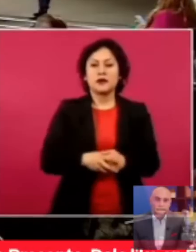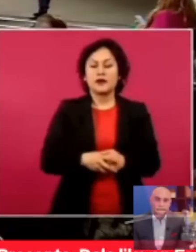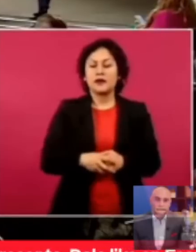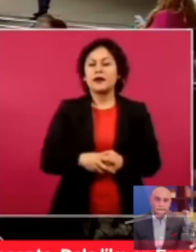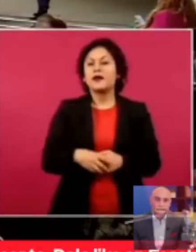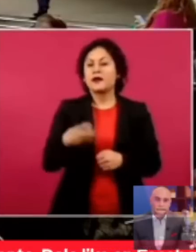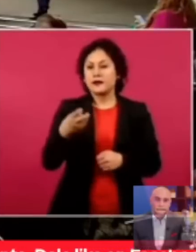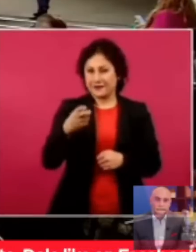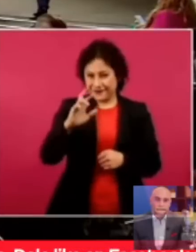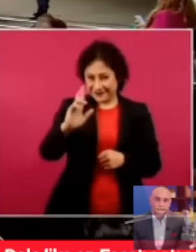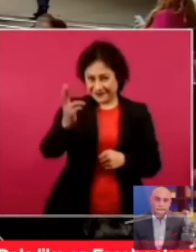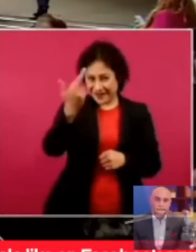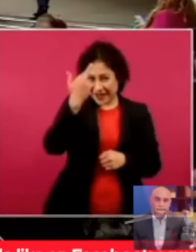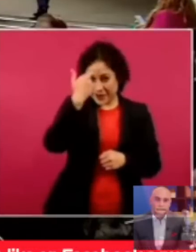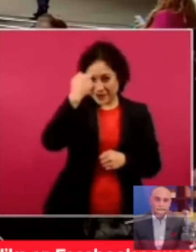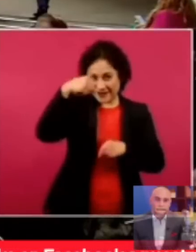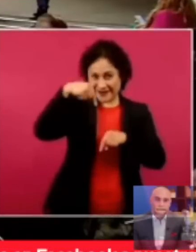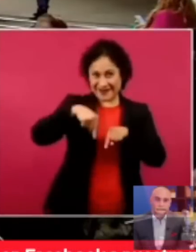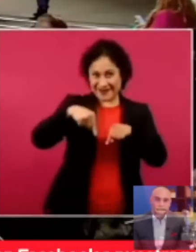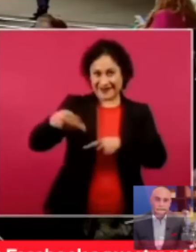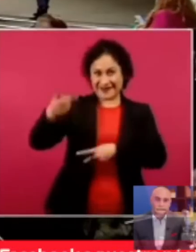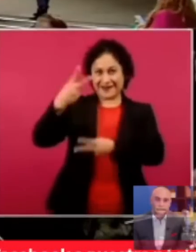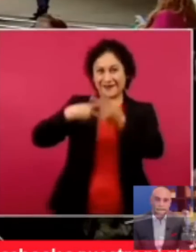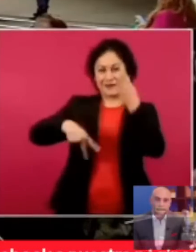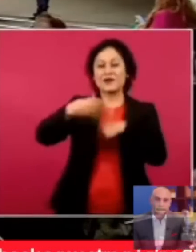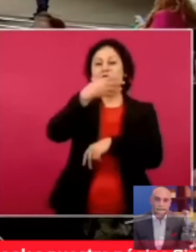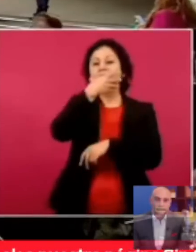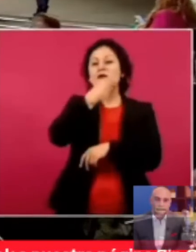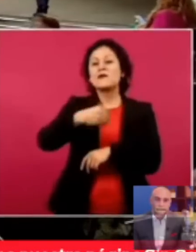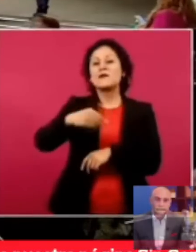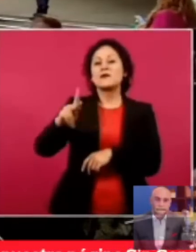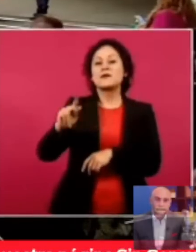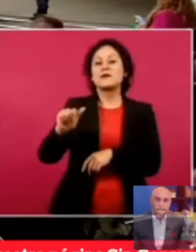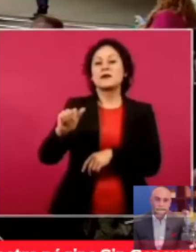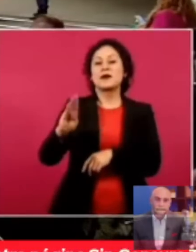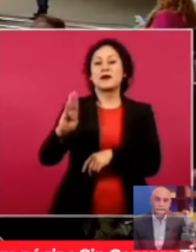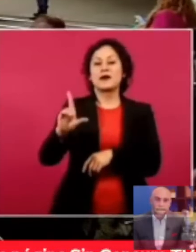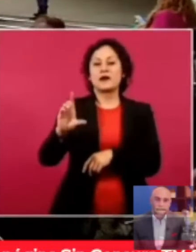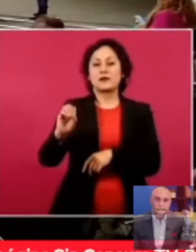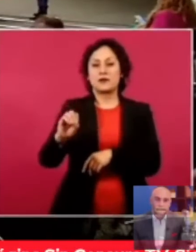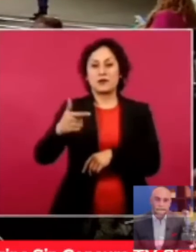esa sí es de, ¿se acuerdan que vino aquí Pablo Gómez?